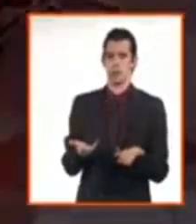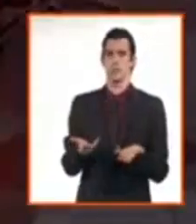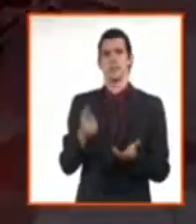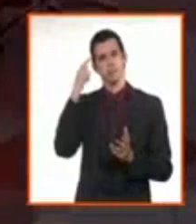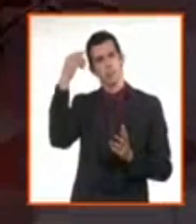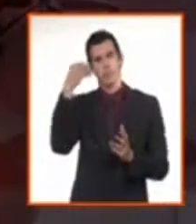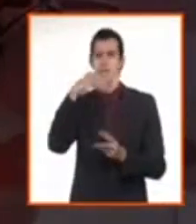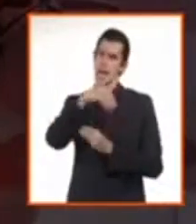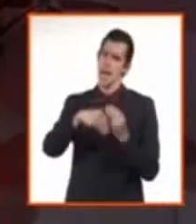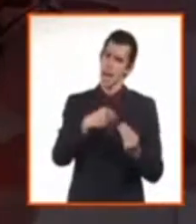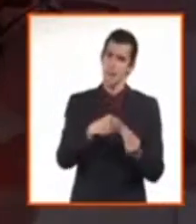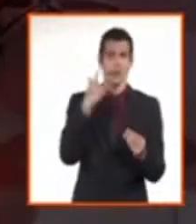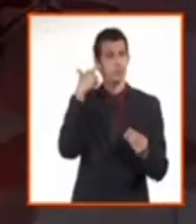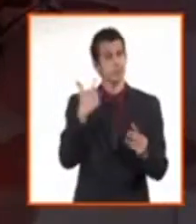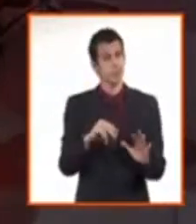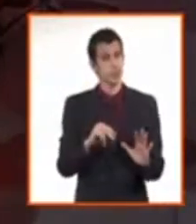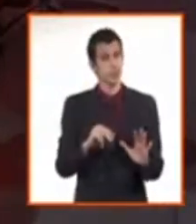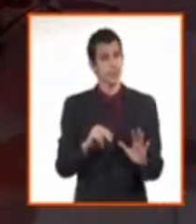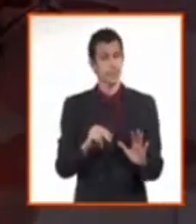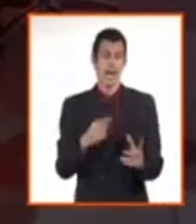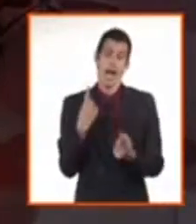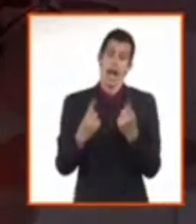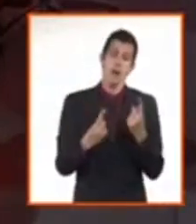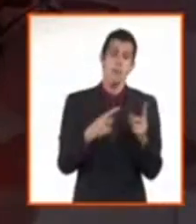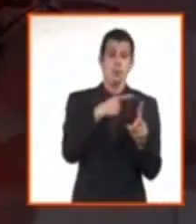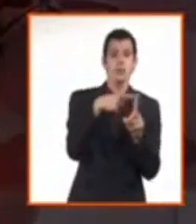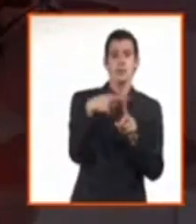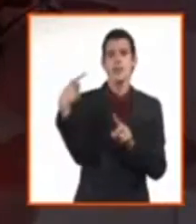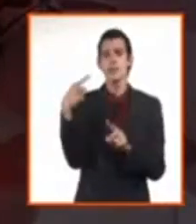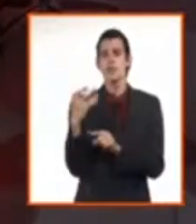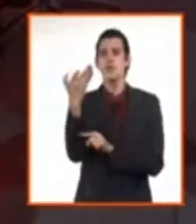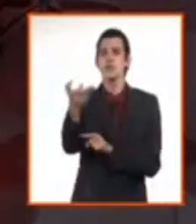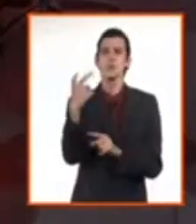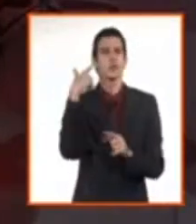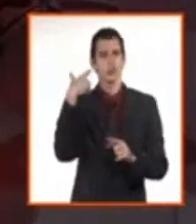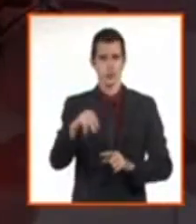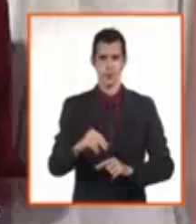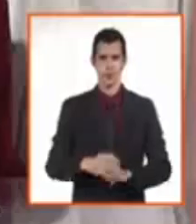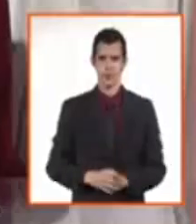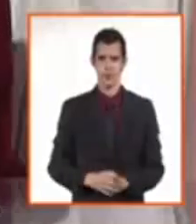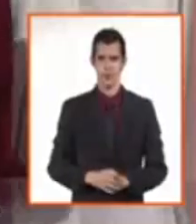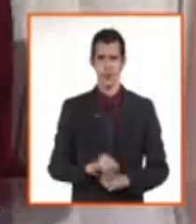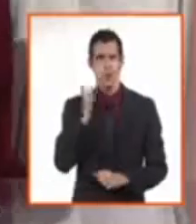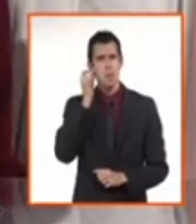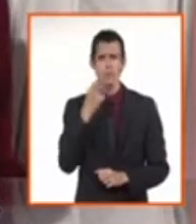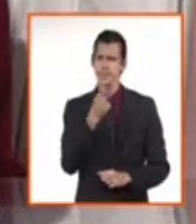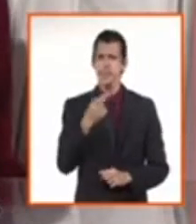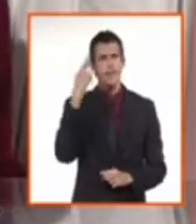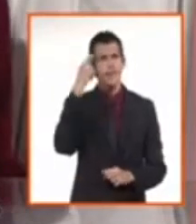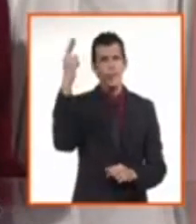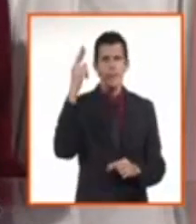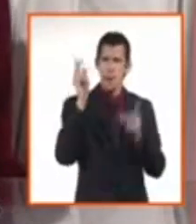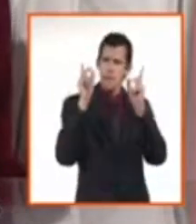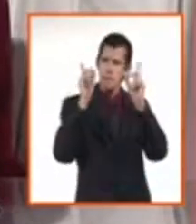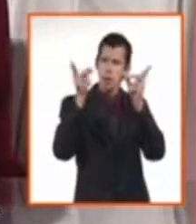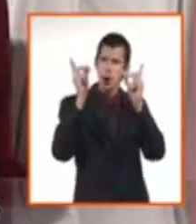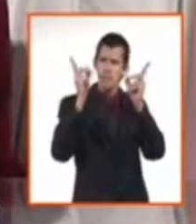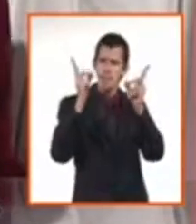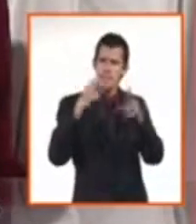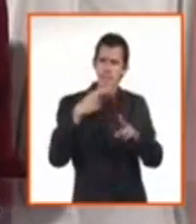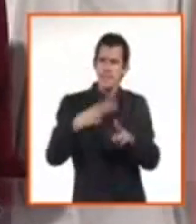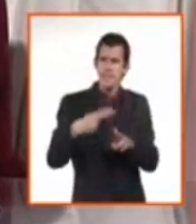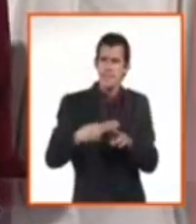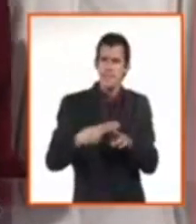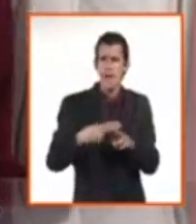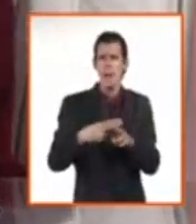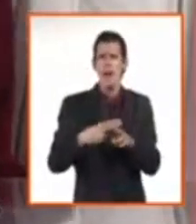monroe es lo que hemos visto otro capítulo de la doctrina monroe reactivada américa para los americanos pero los